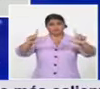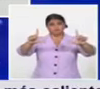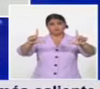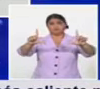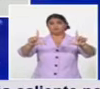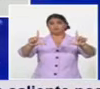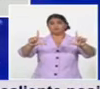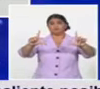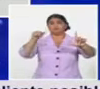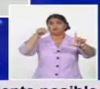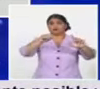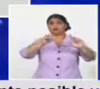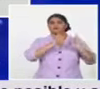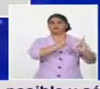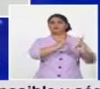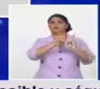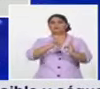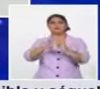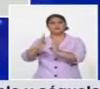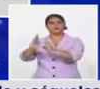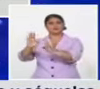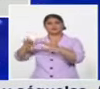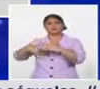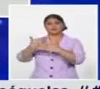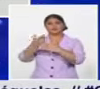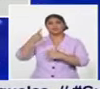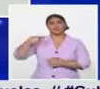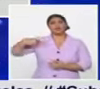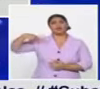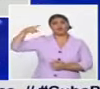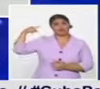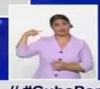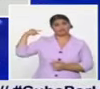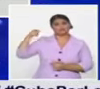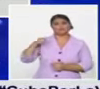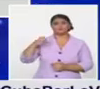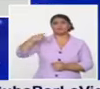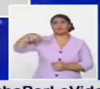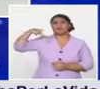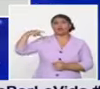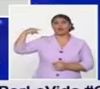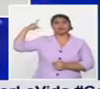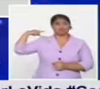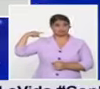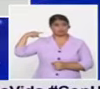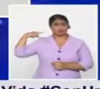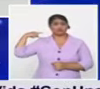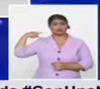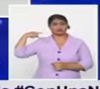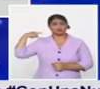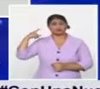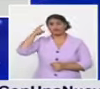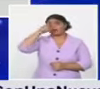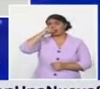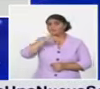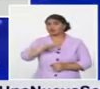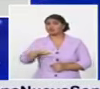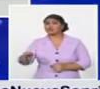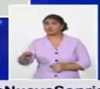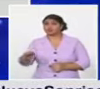en el día de ayer, en el día de antier, la cifra de casos pediátricos superó la media